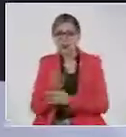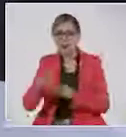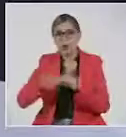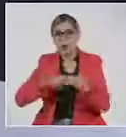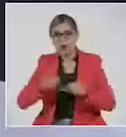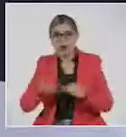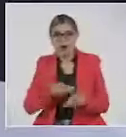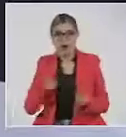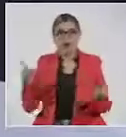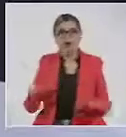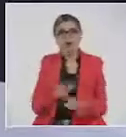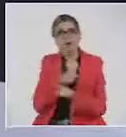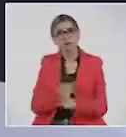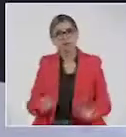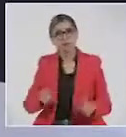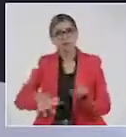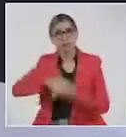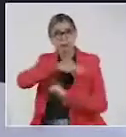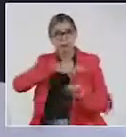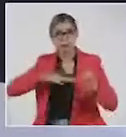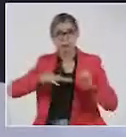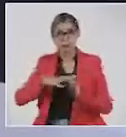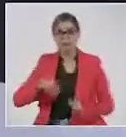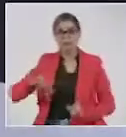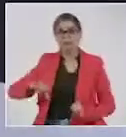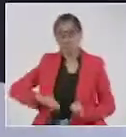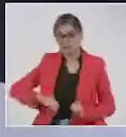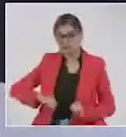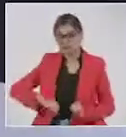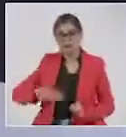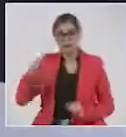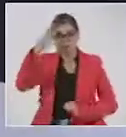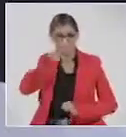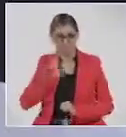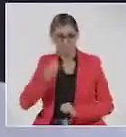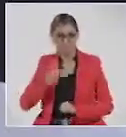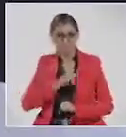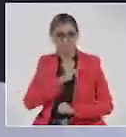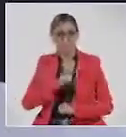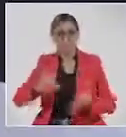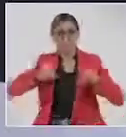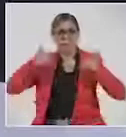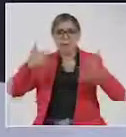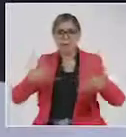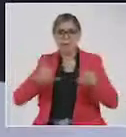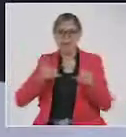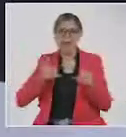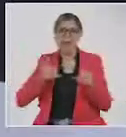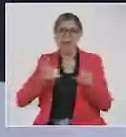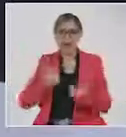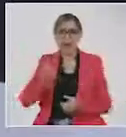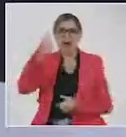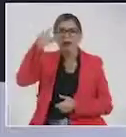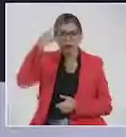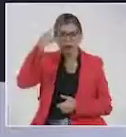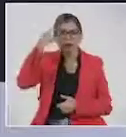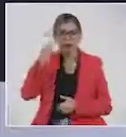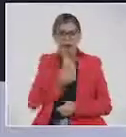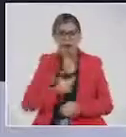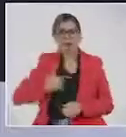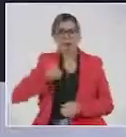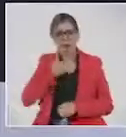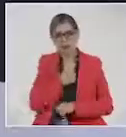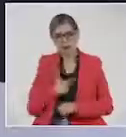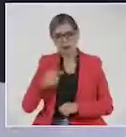música, atmósferas, cosas que son muy interesantes y que ayudan a los jóvenes, a todo aquel que esté interesado en